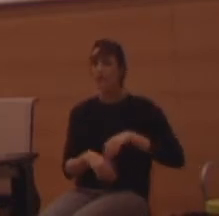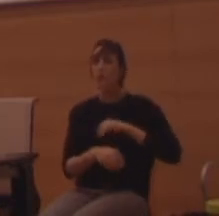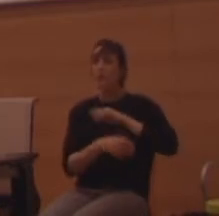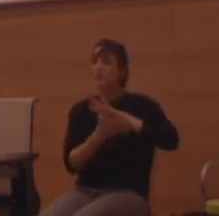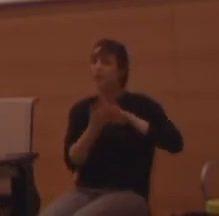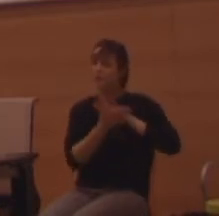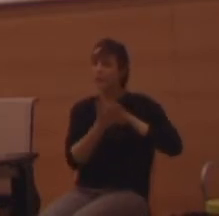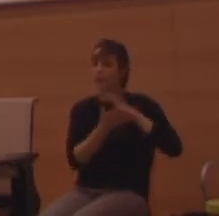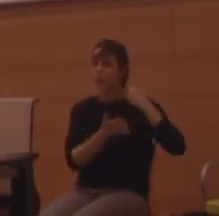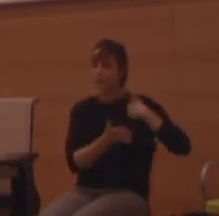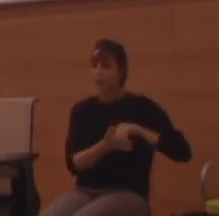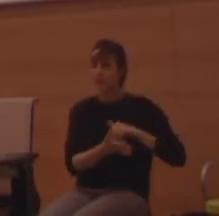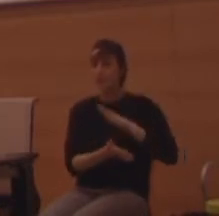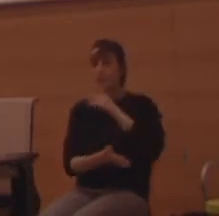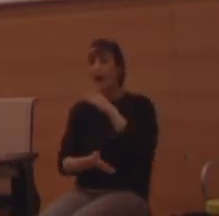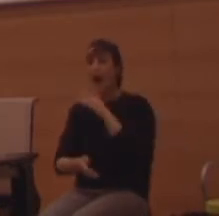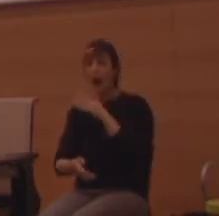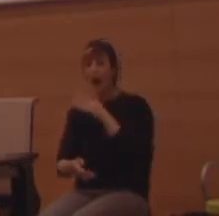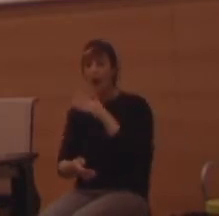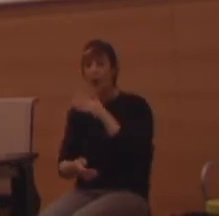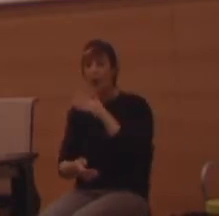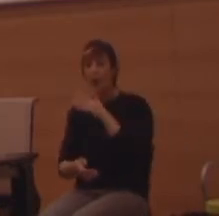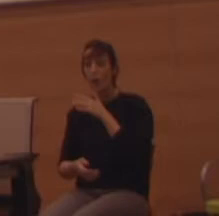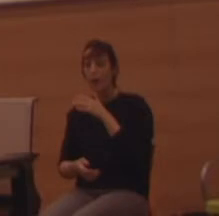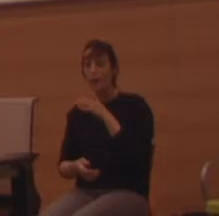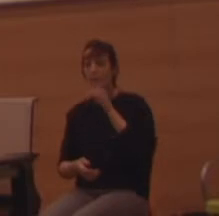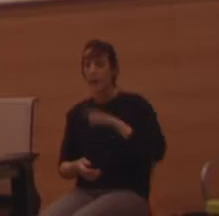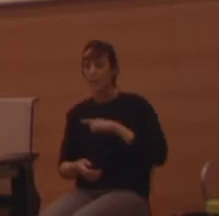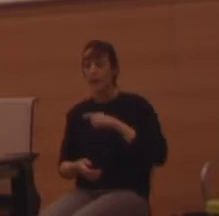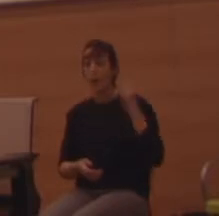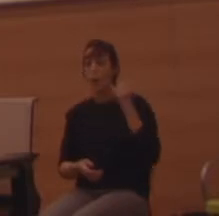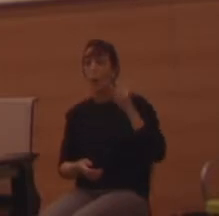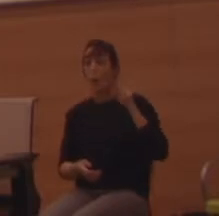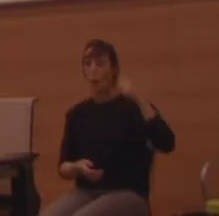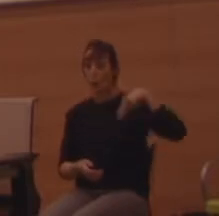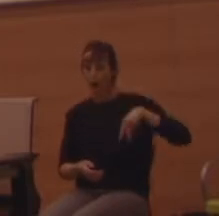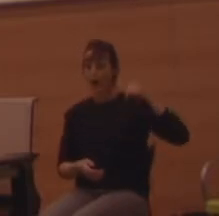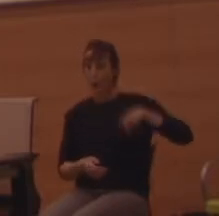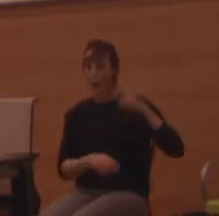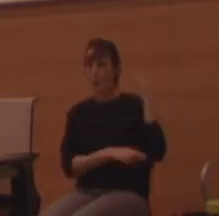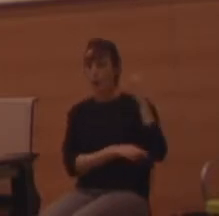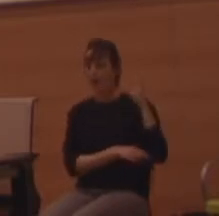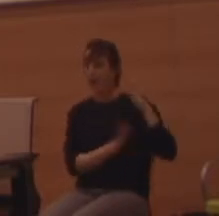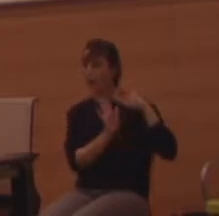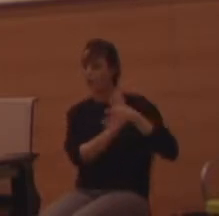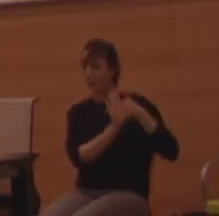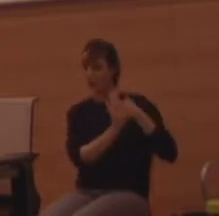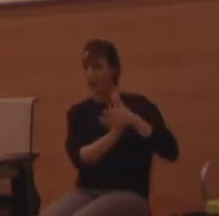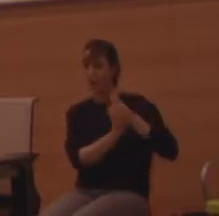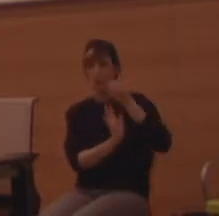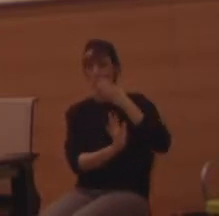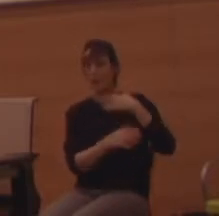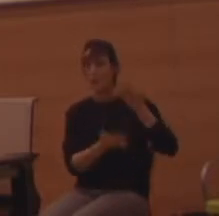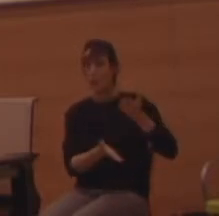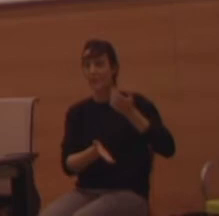esto, que lo dijo, nos lo estuvo contando Juan en la ponencia de él. Entonces, las amputaciones que nos